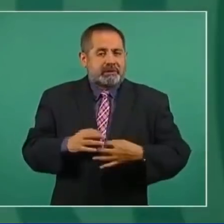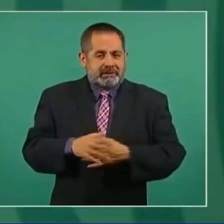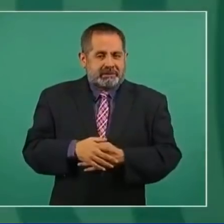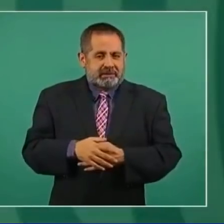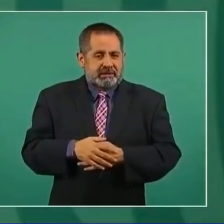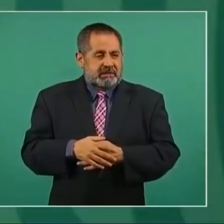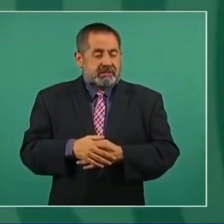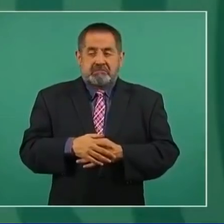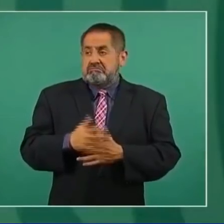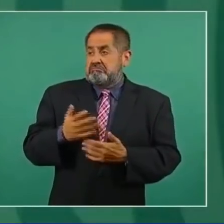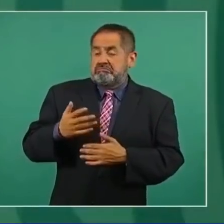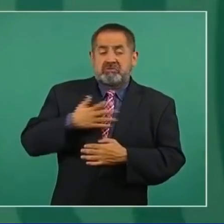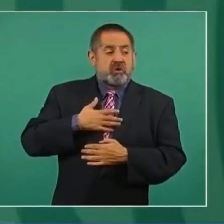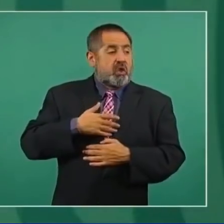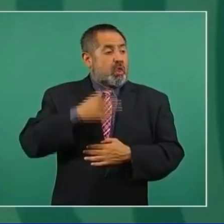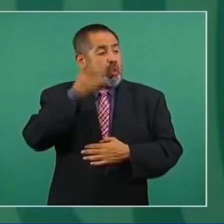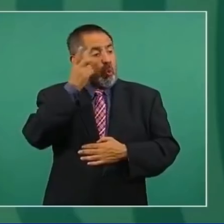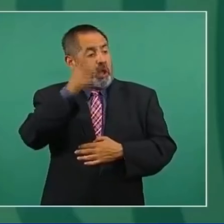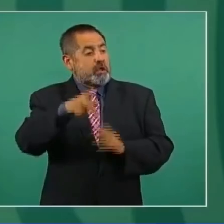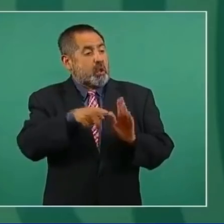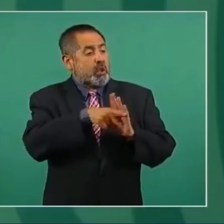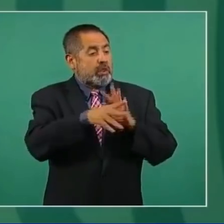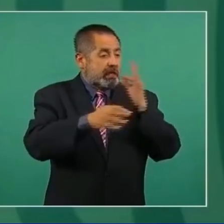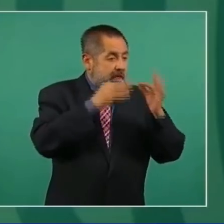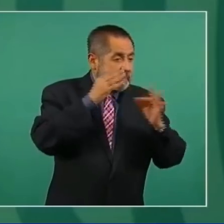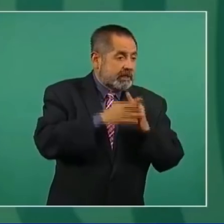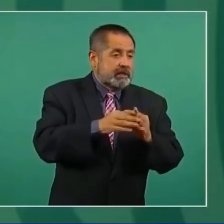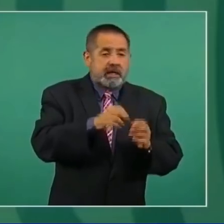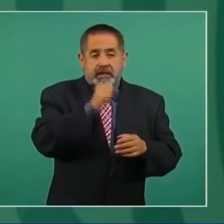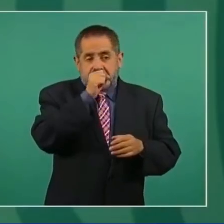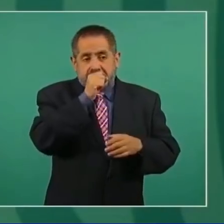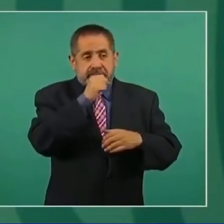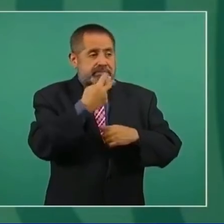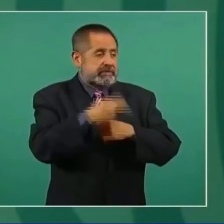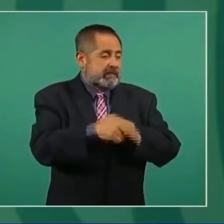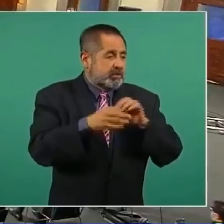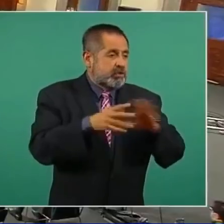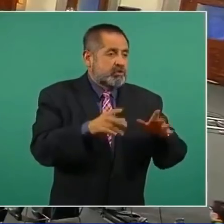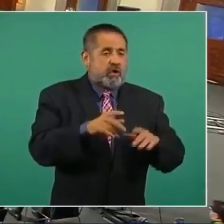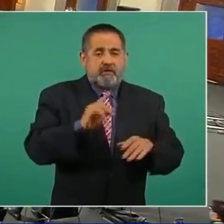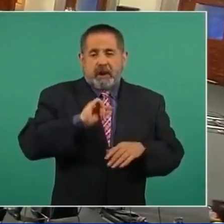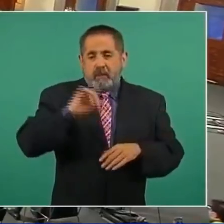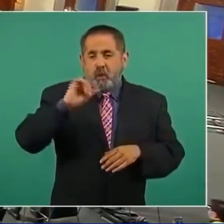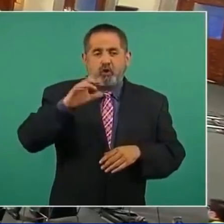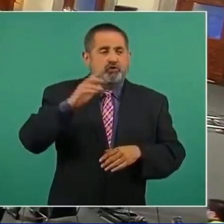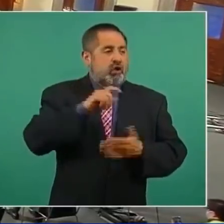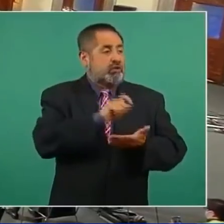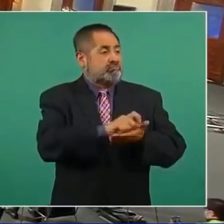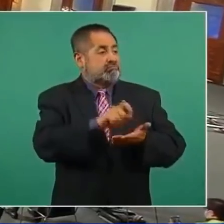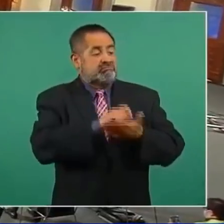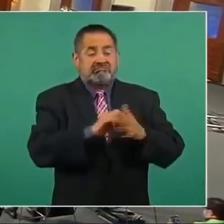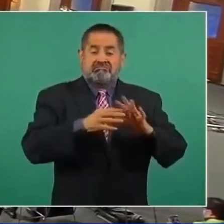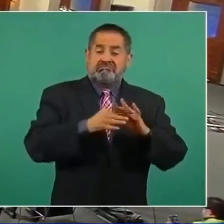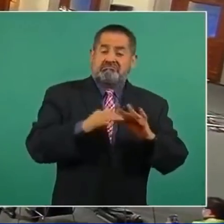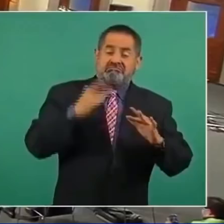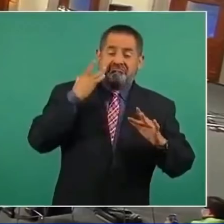dueños de medios de información, periodistas famosos, columnistas,